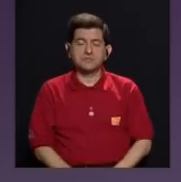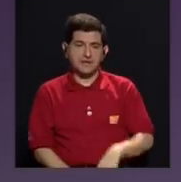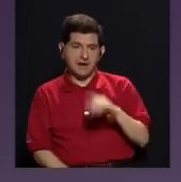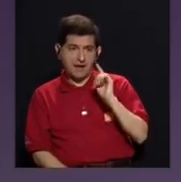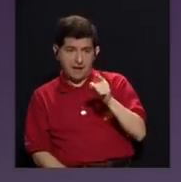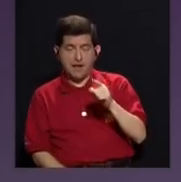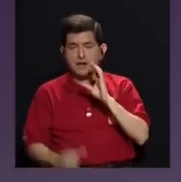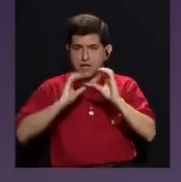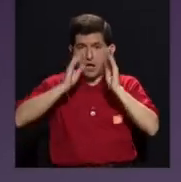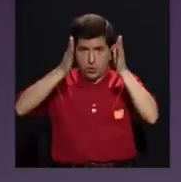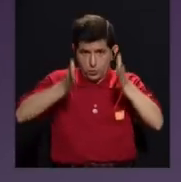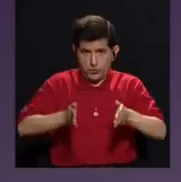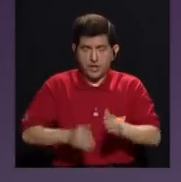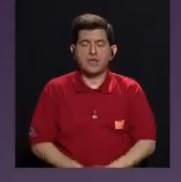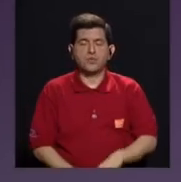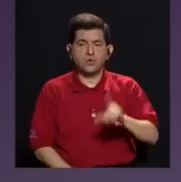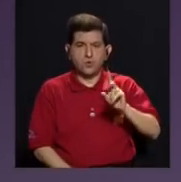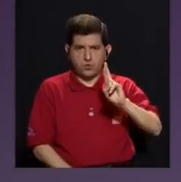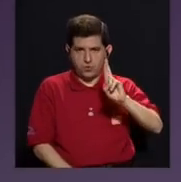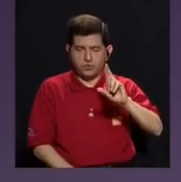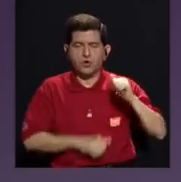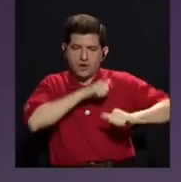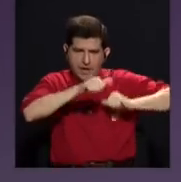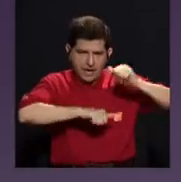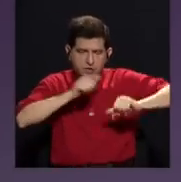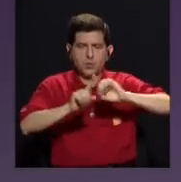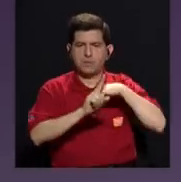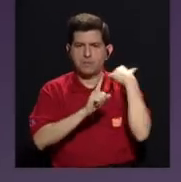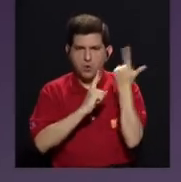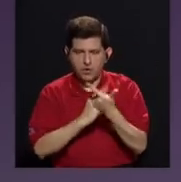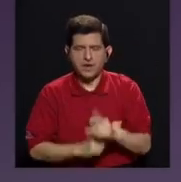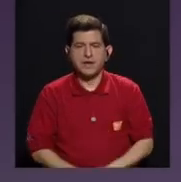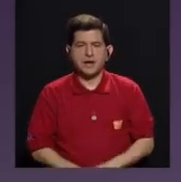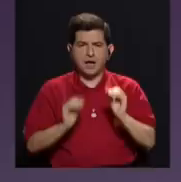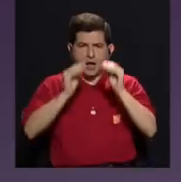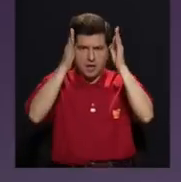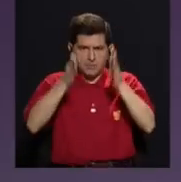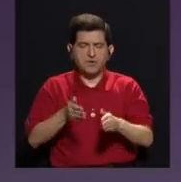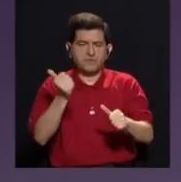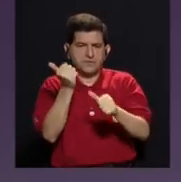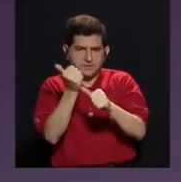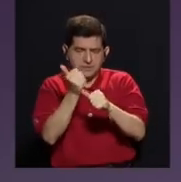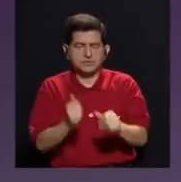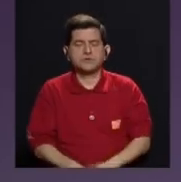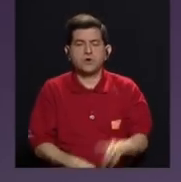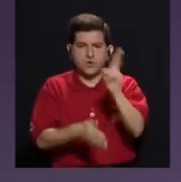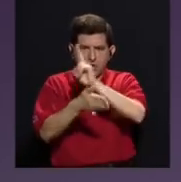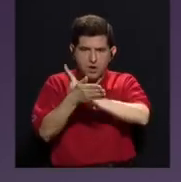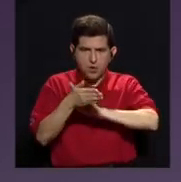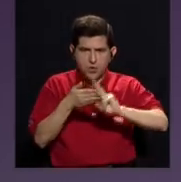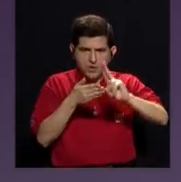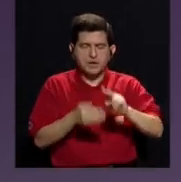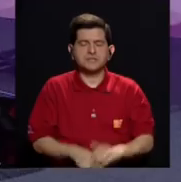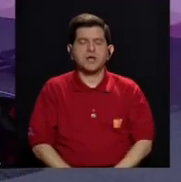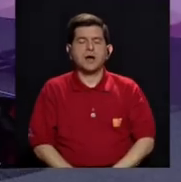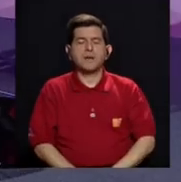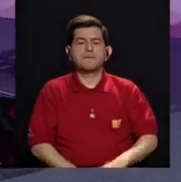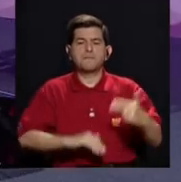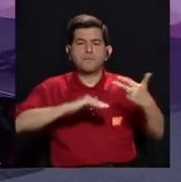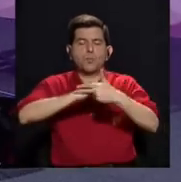es comunicadora doctora en antropología social es catedrática auxiliar de la universidad después de puerto viejo